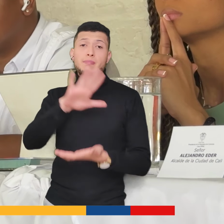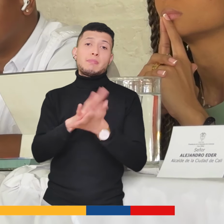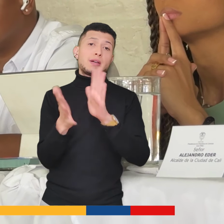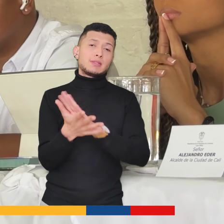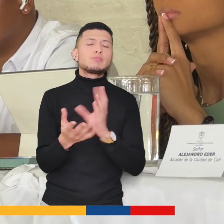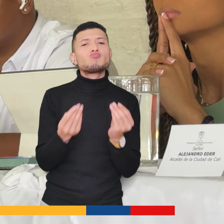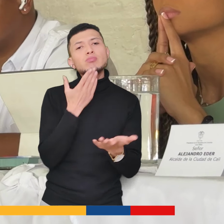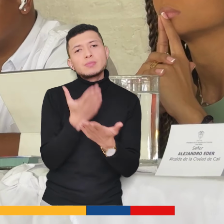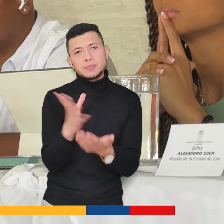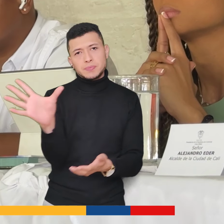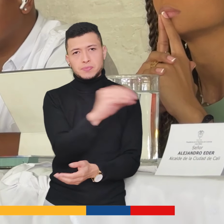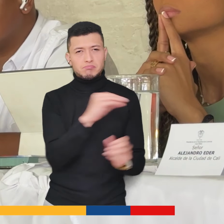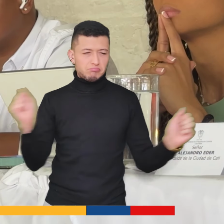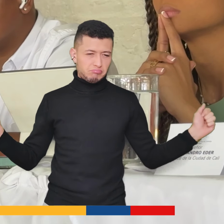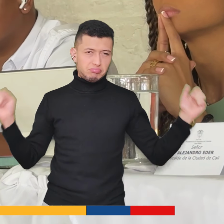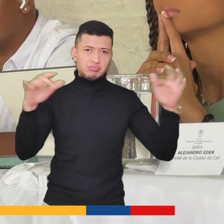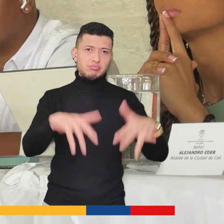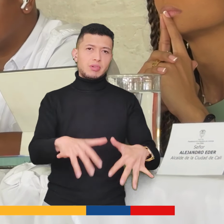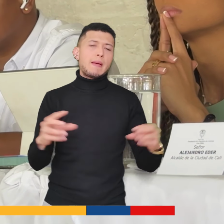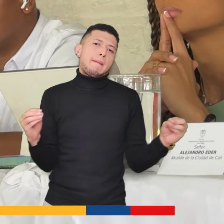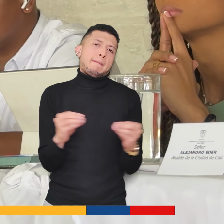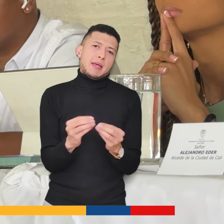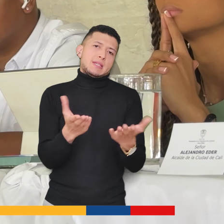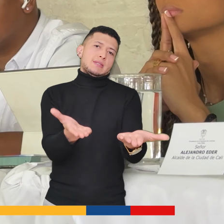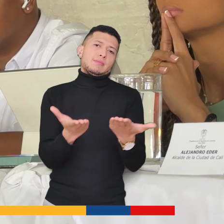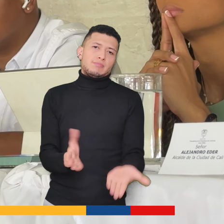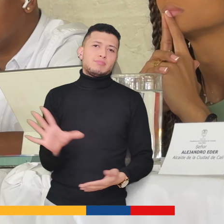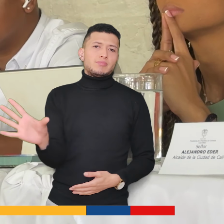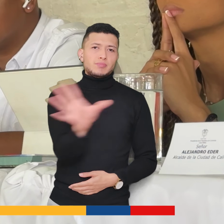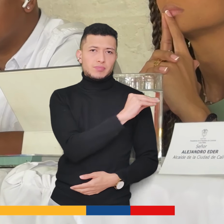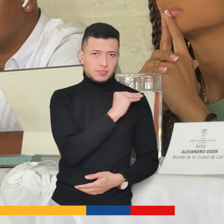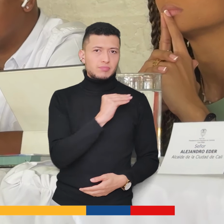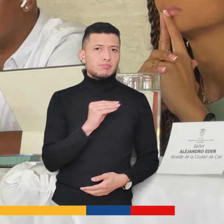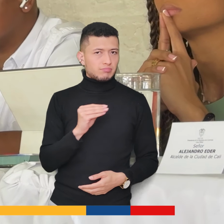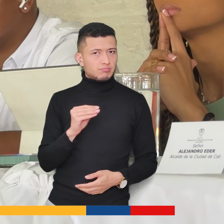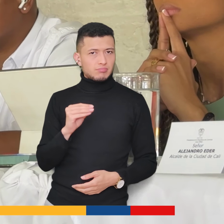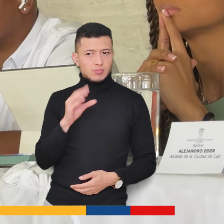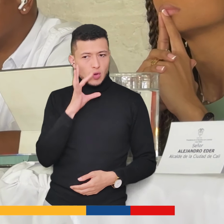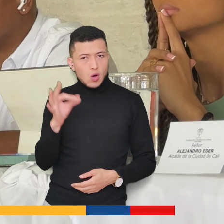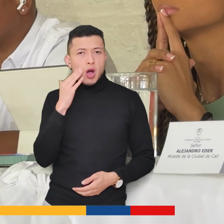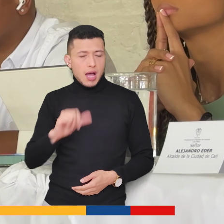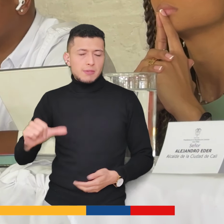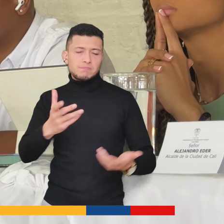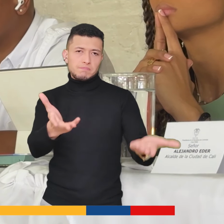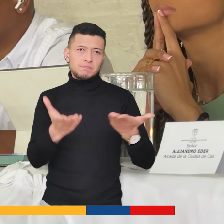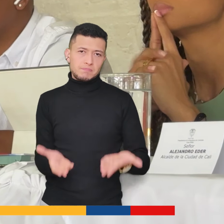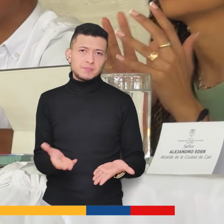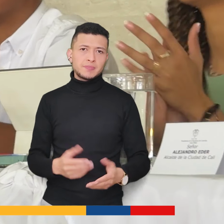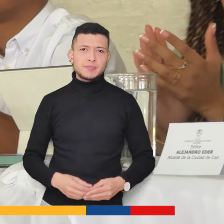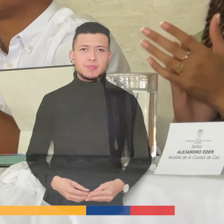Muchas gracias por estar aquí y les doy la bienvenida a todos y a todas.